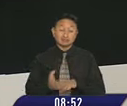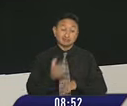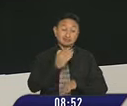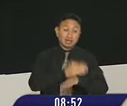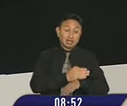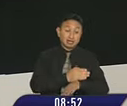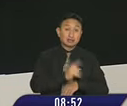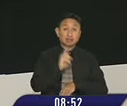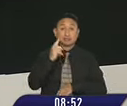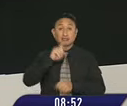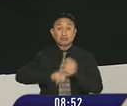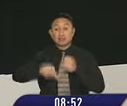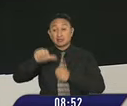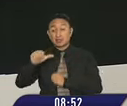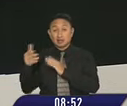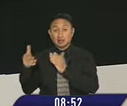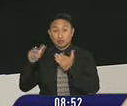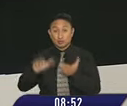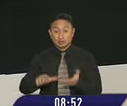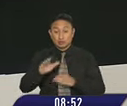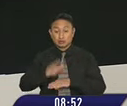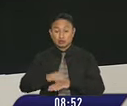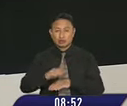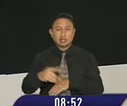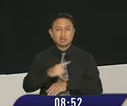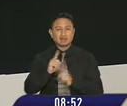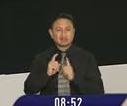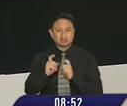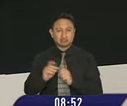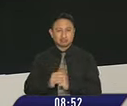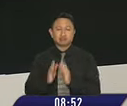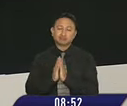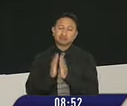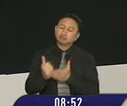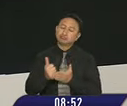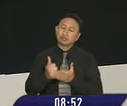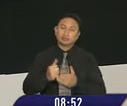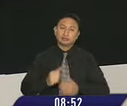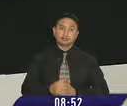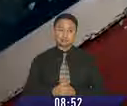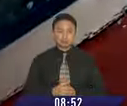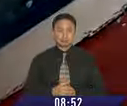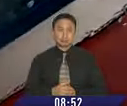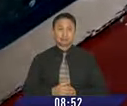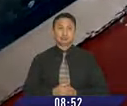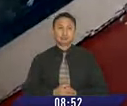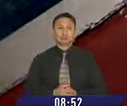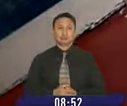a su primera hija de 8 años por otro tipo de cáncer, clama por ayuda.